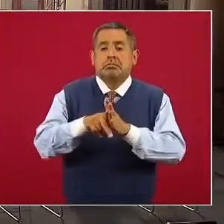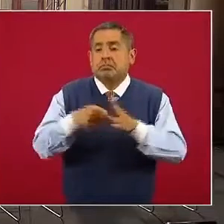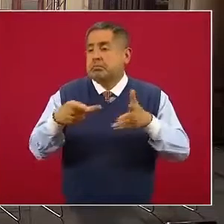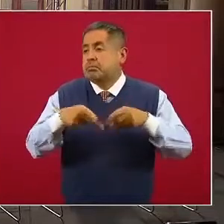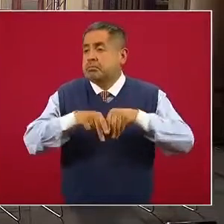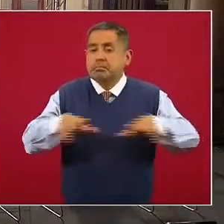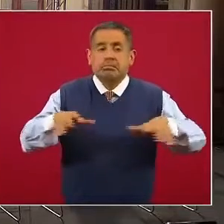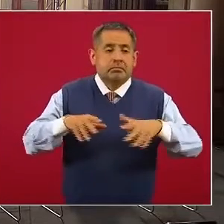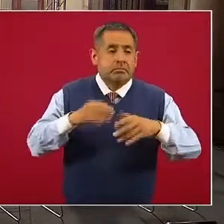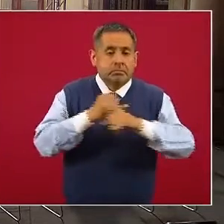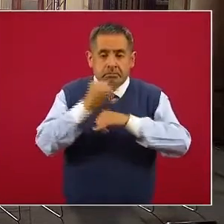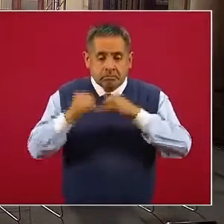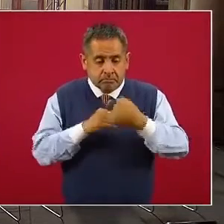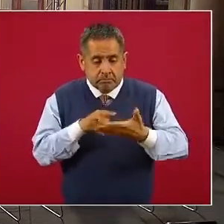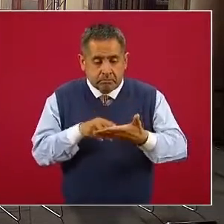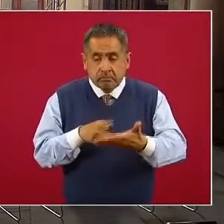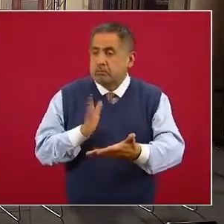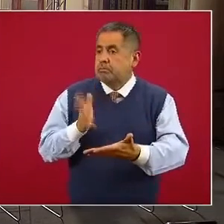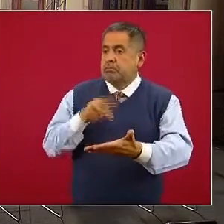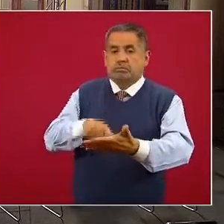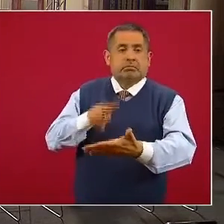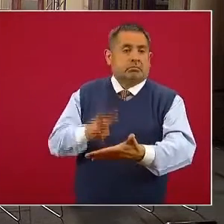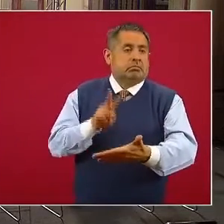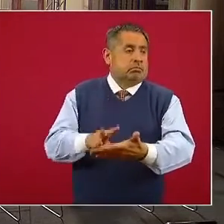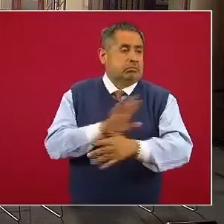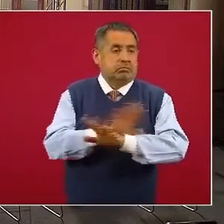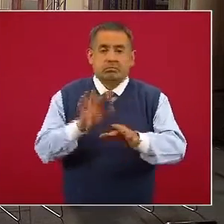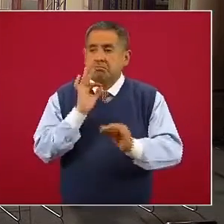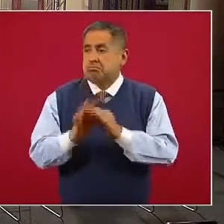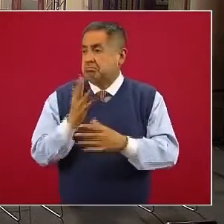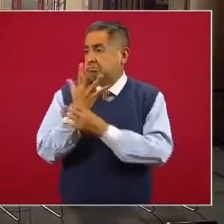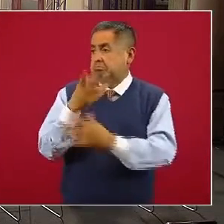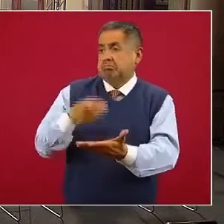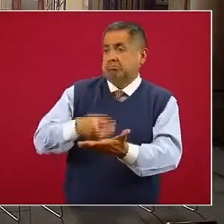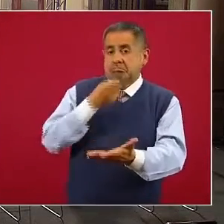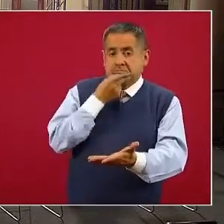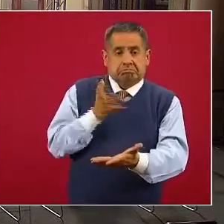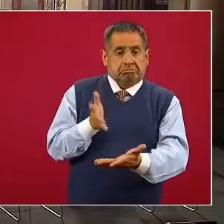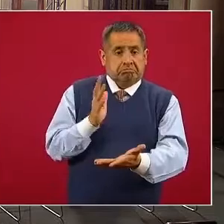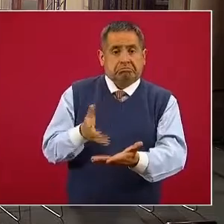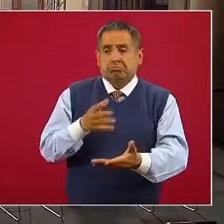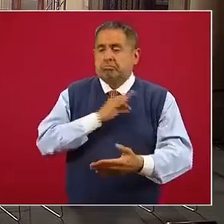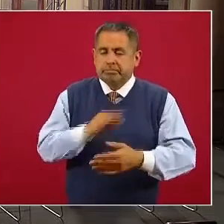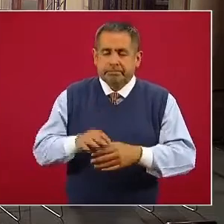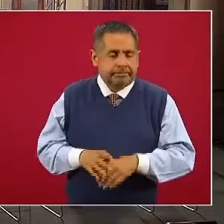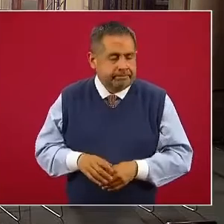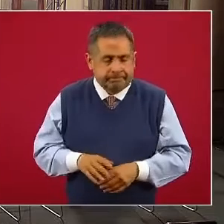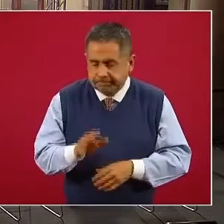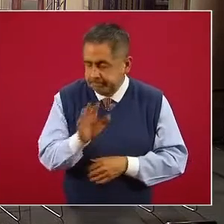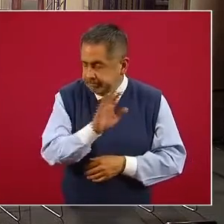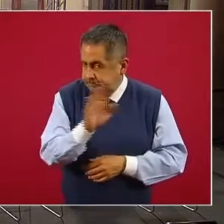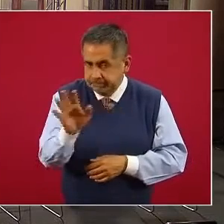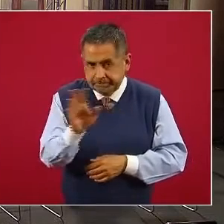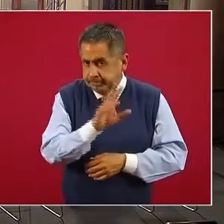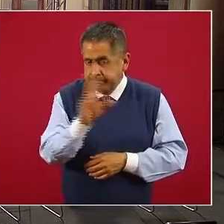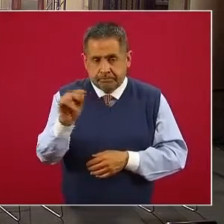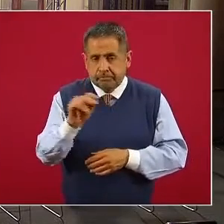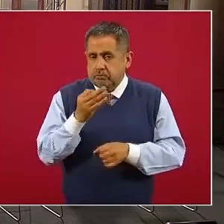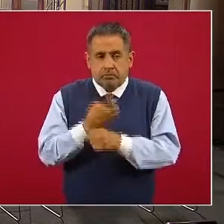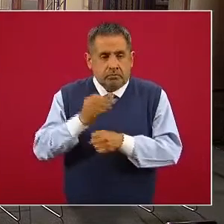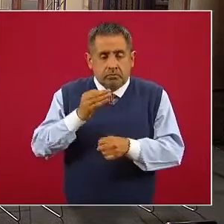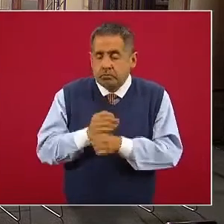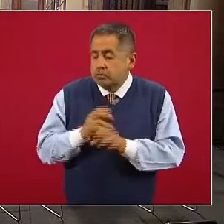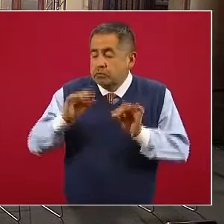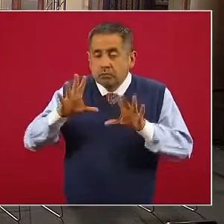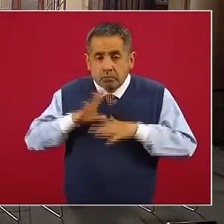internacional, hay personas que asumen que eso es evidencia científica. Entonces, no es el caso. Hasta este momento la evidencia